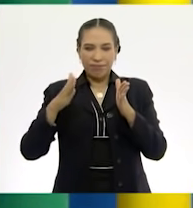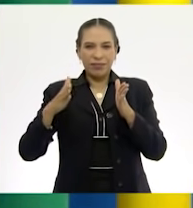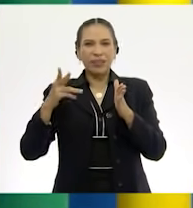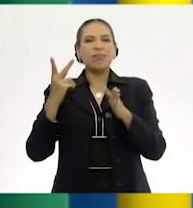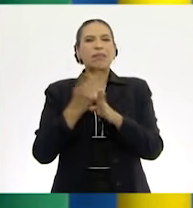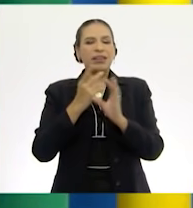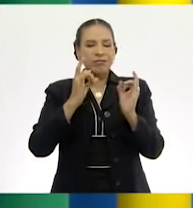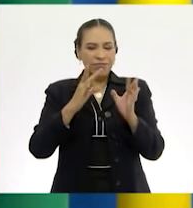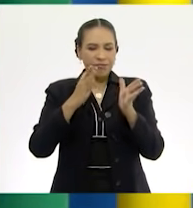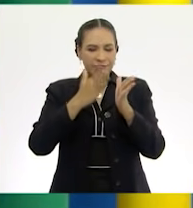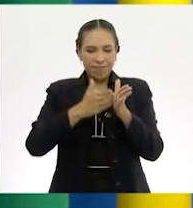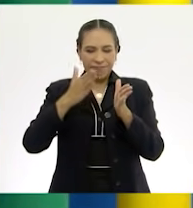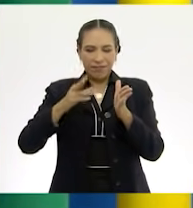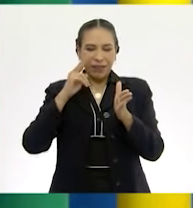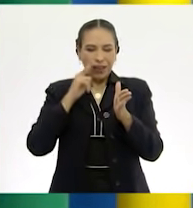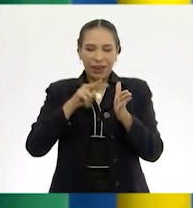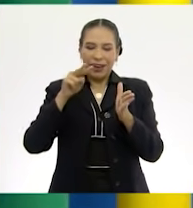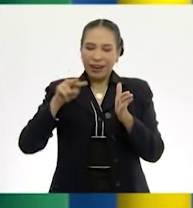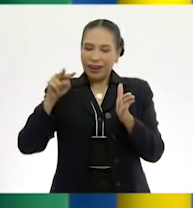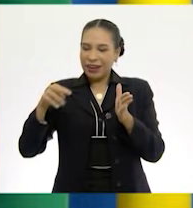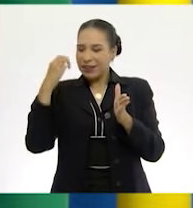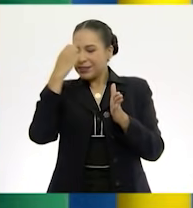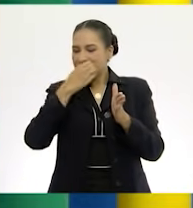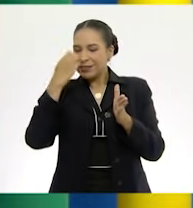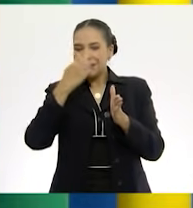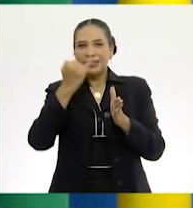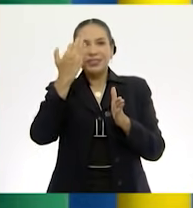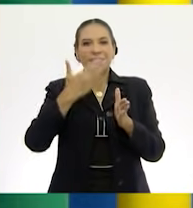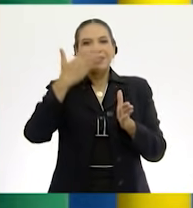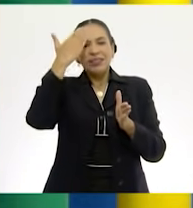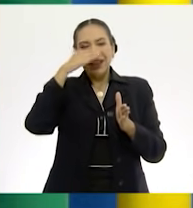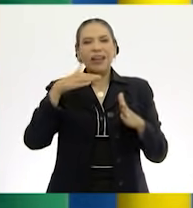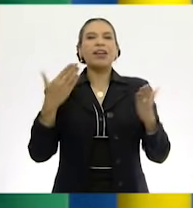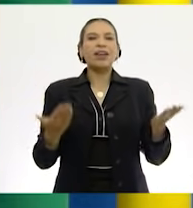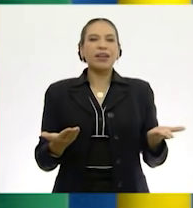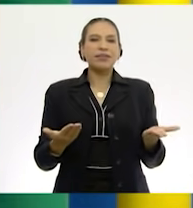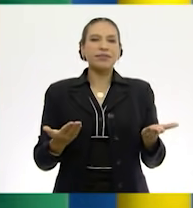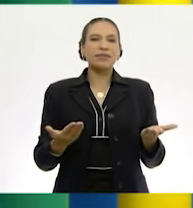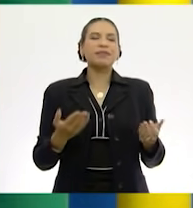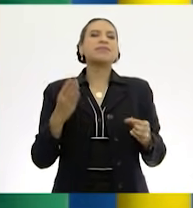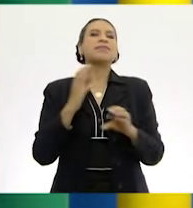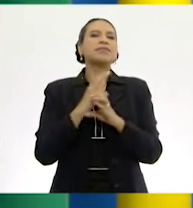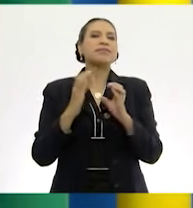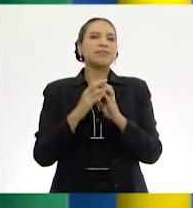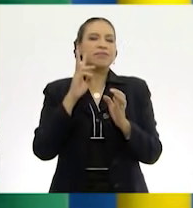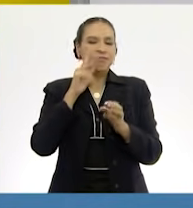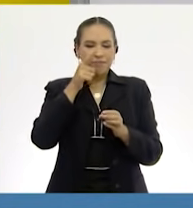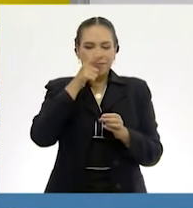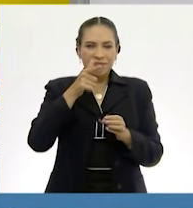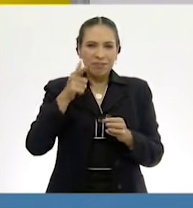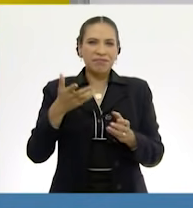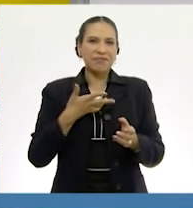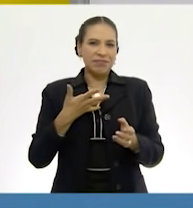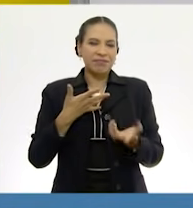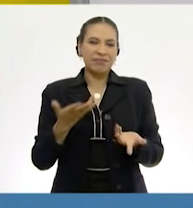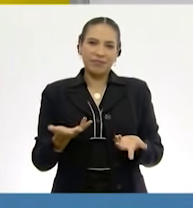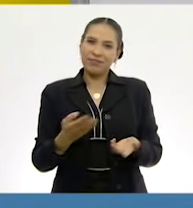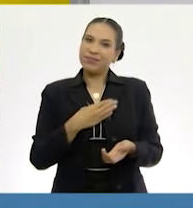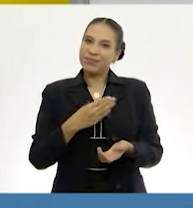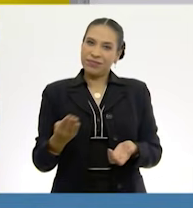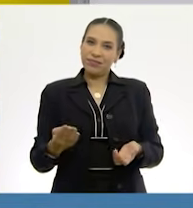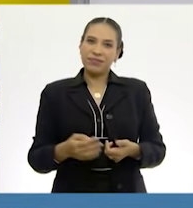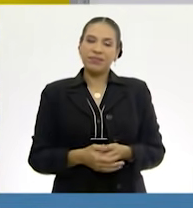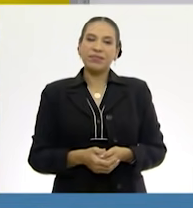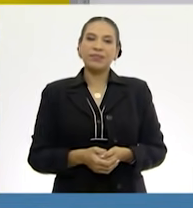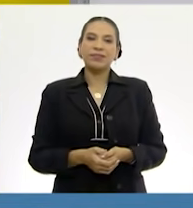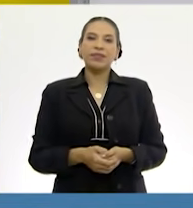los acontecimientos importantes y analizar las imágenes para saber a qué hecho hace referencia. Bueno,